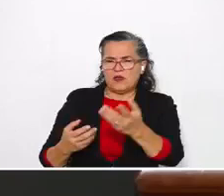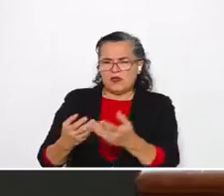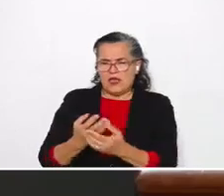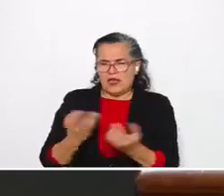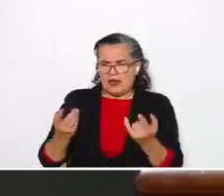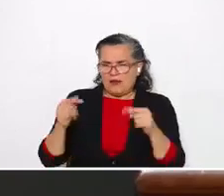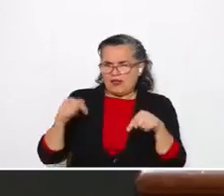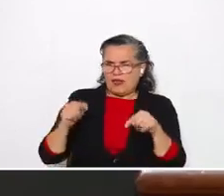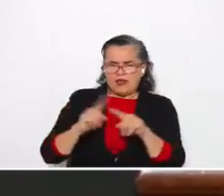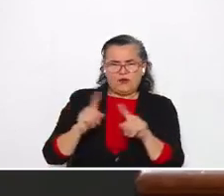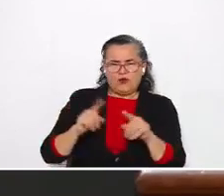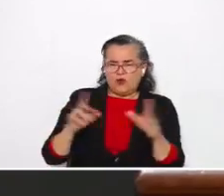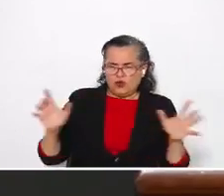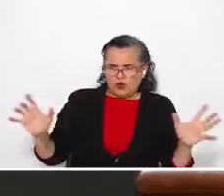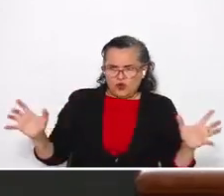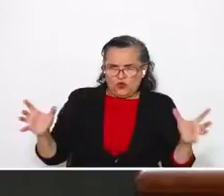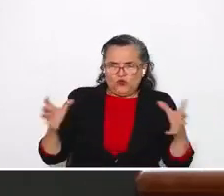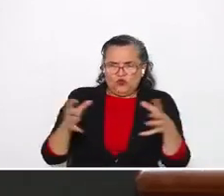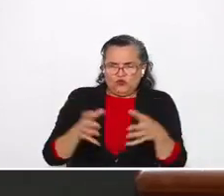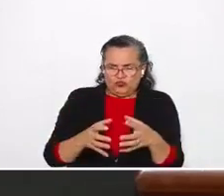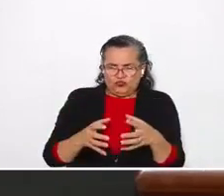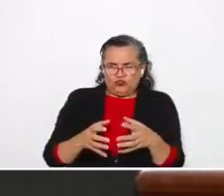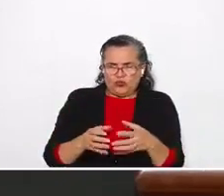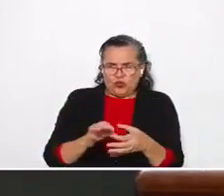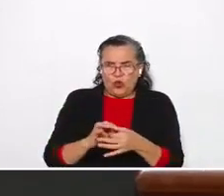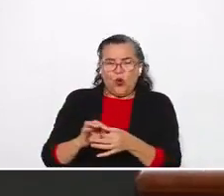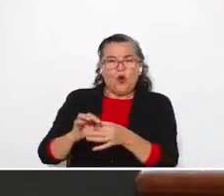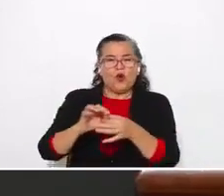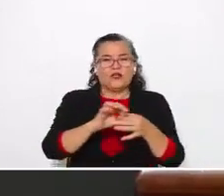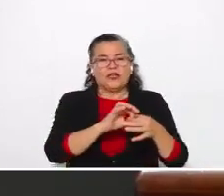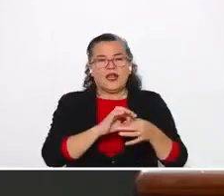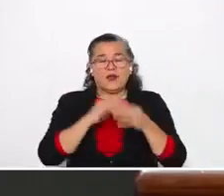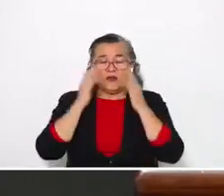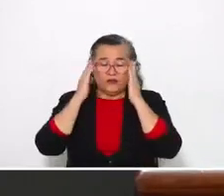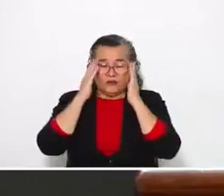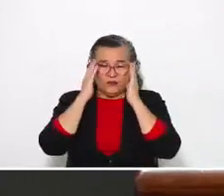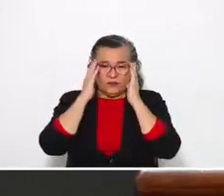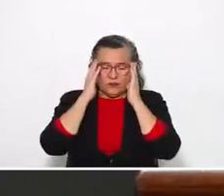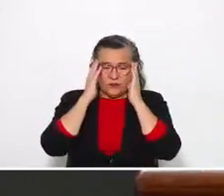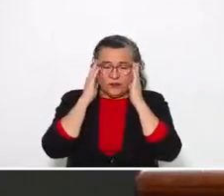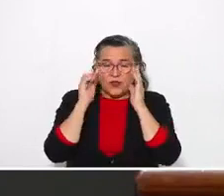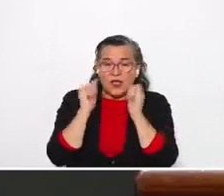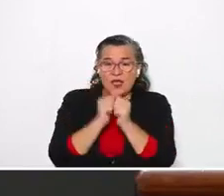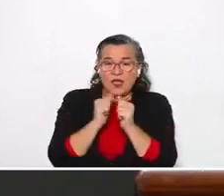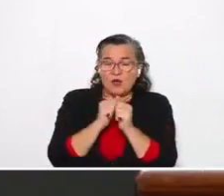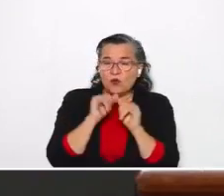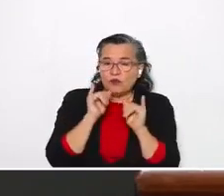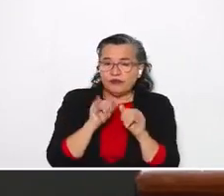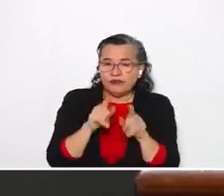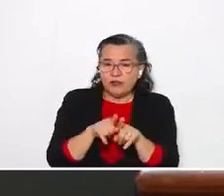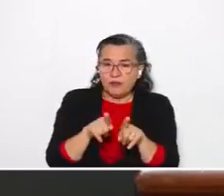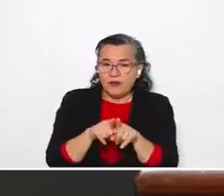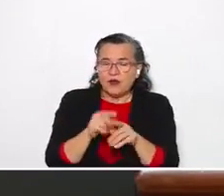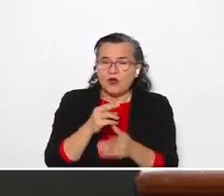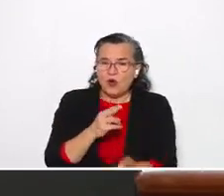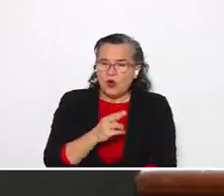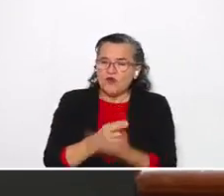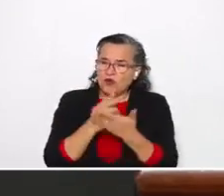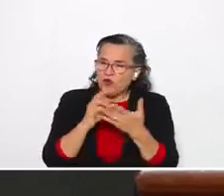todo debe estar estrictamente coordinado. Y con esto también entonces los